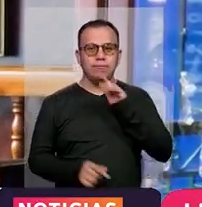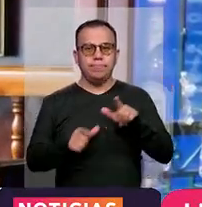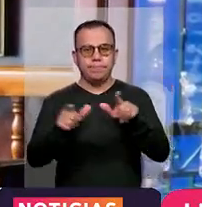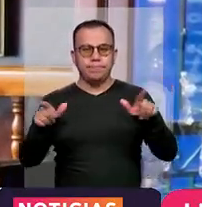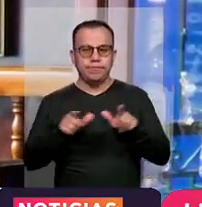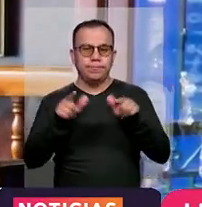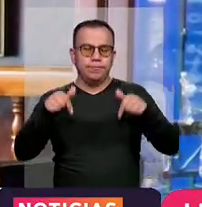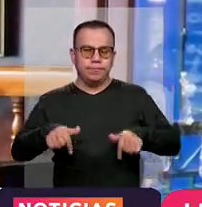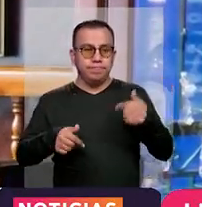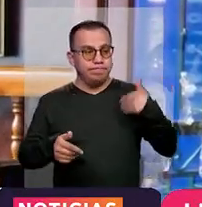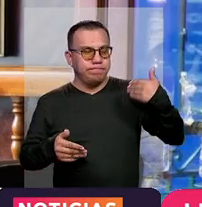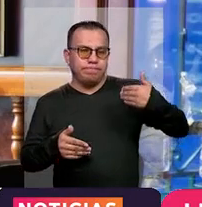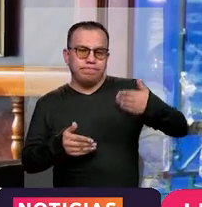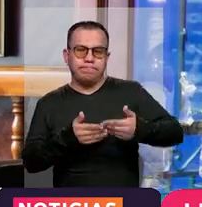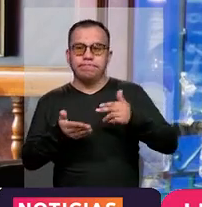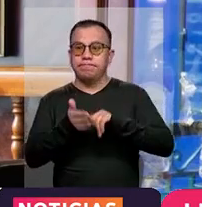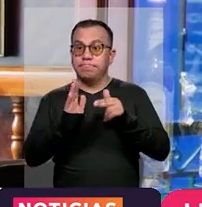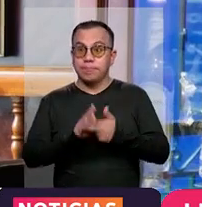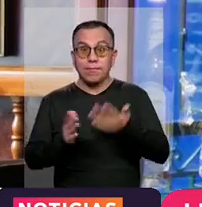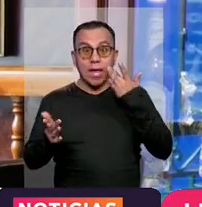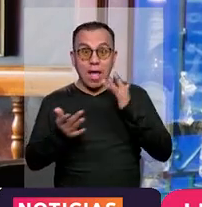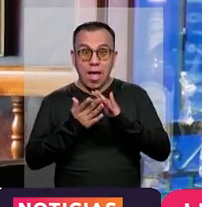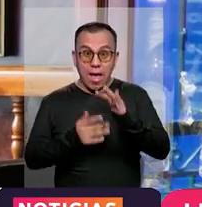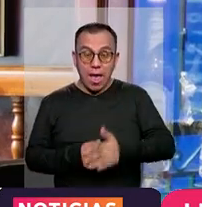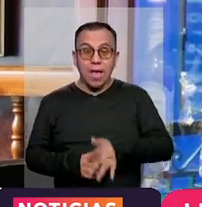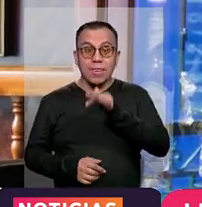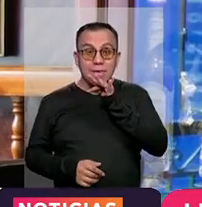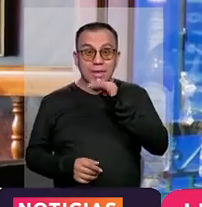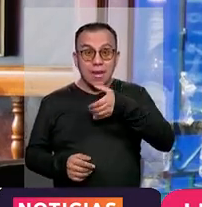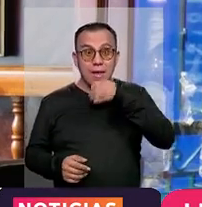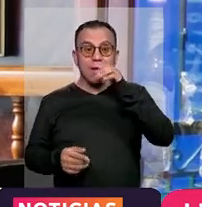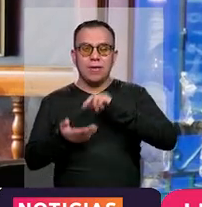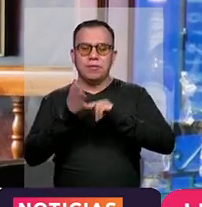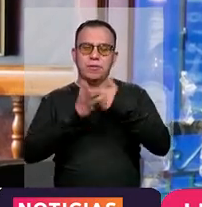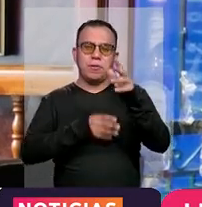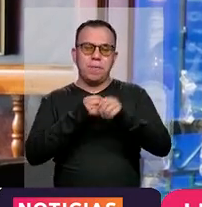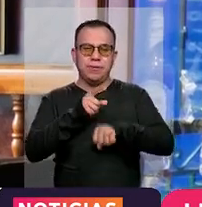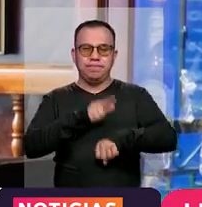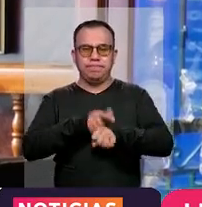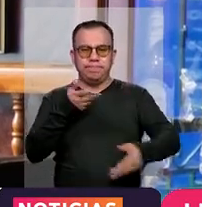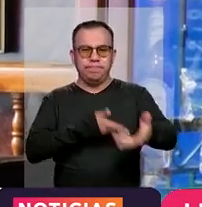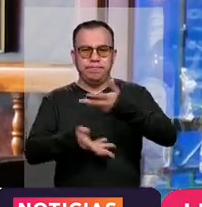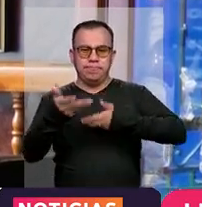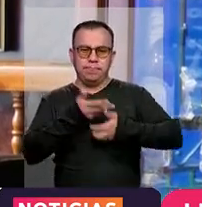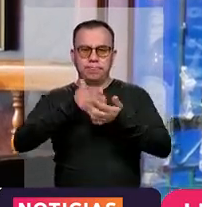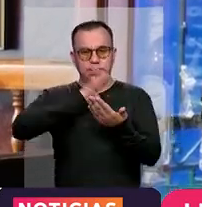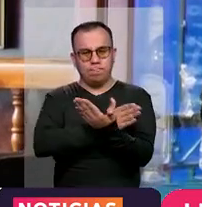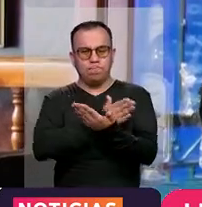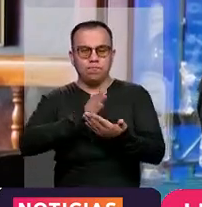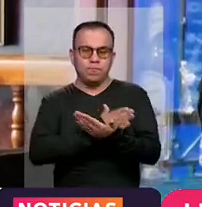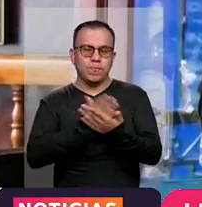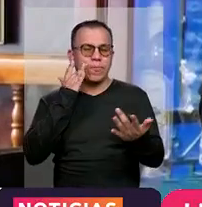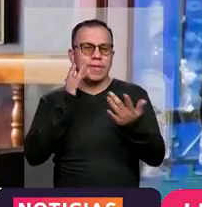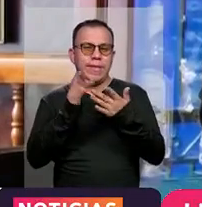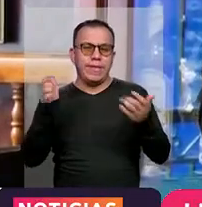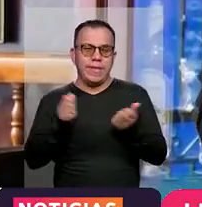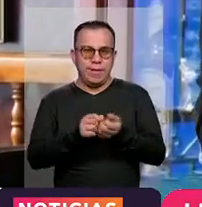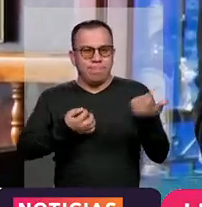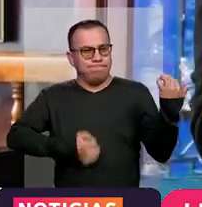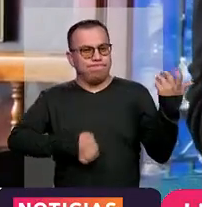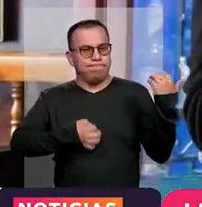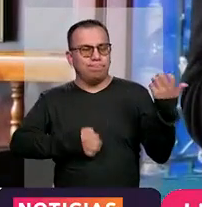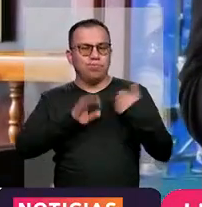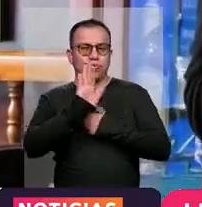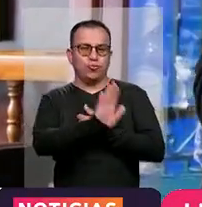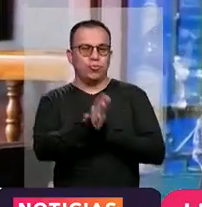que él frecuentaba no solo para degustar lo que servían sino también para pasar momentos al lado de la música y por supuesto la ranchera que